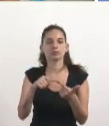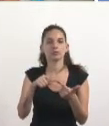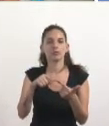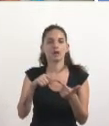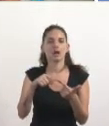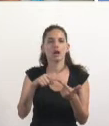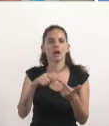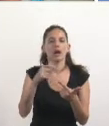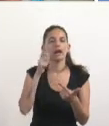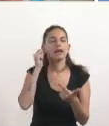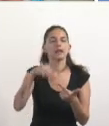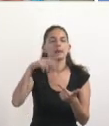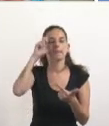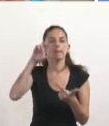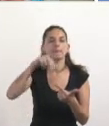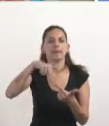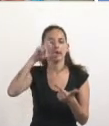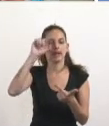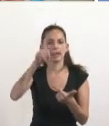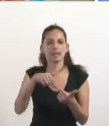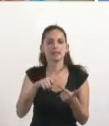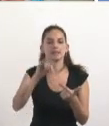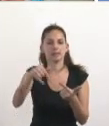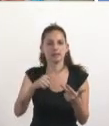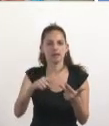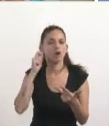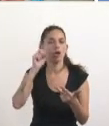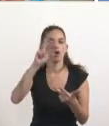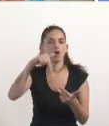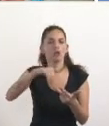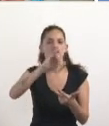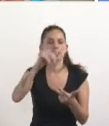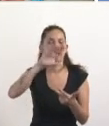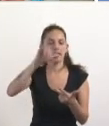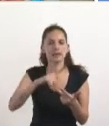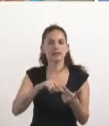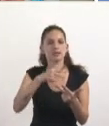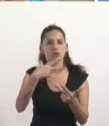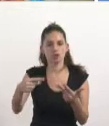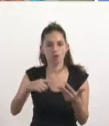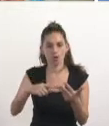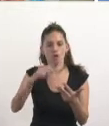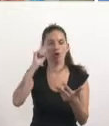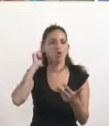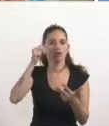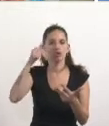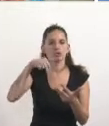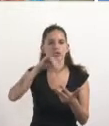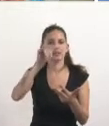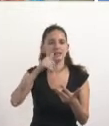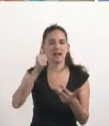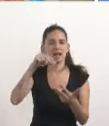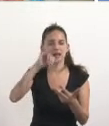del valle jiménez afirmativo ladis gonzález negativo maría teresa gonzález afirmativo